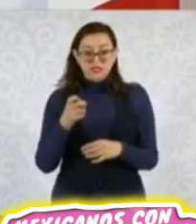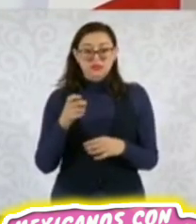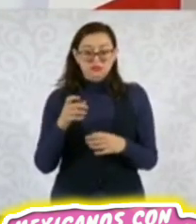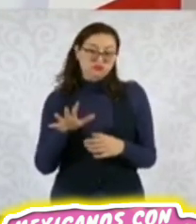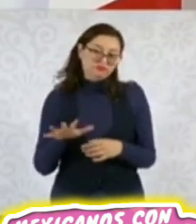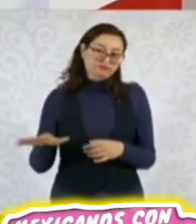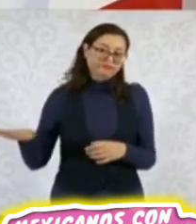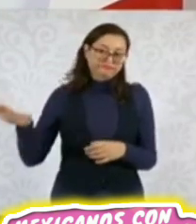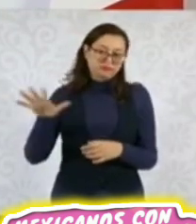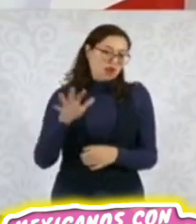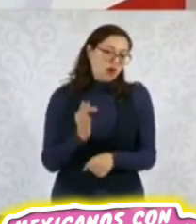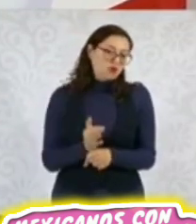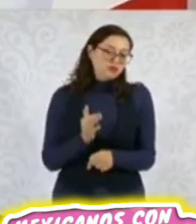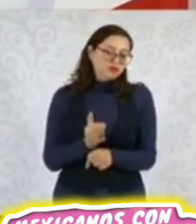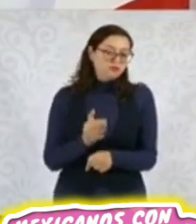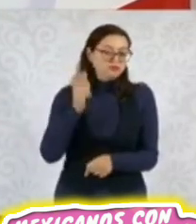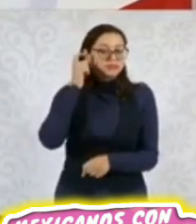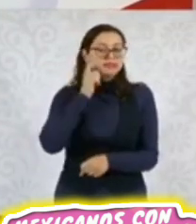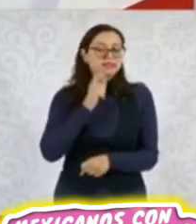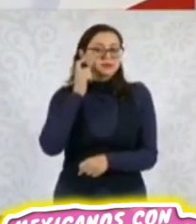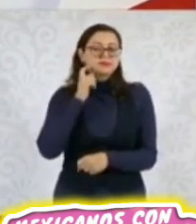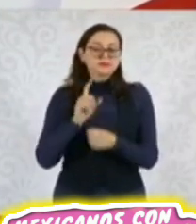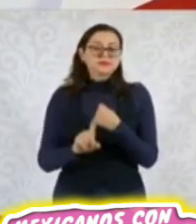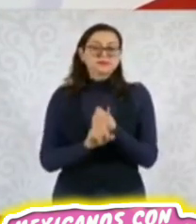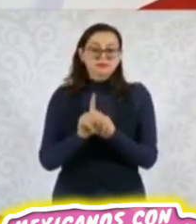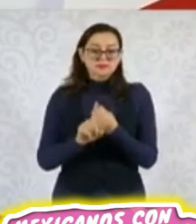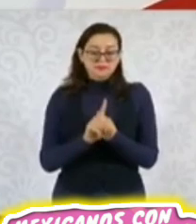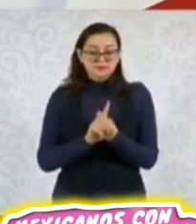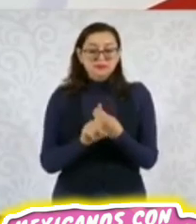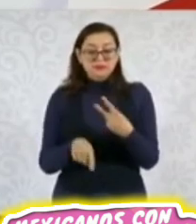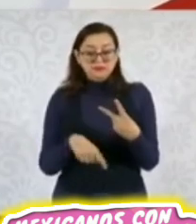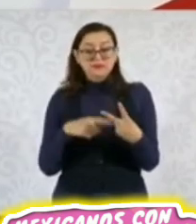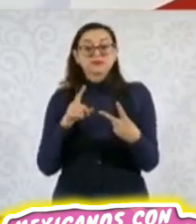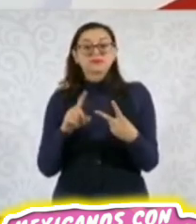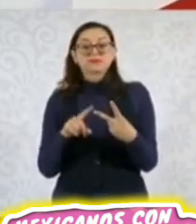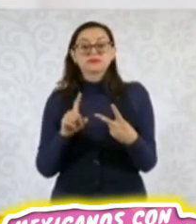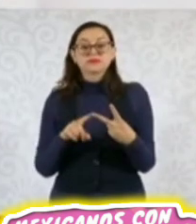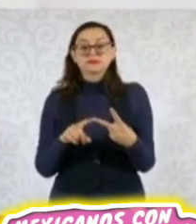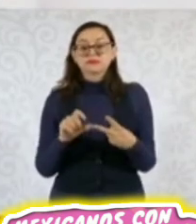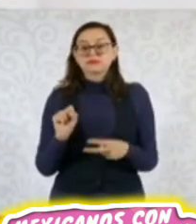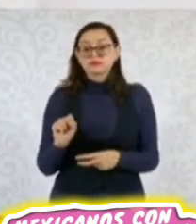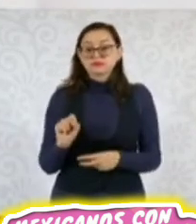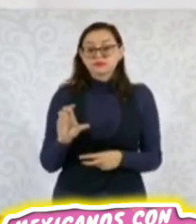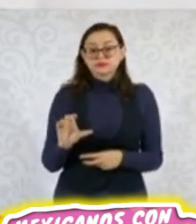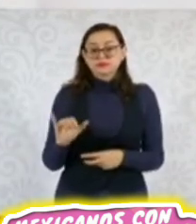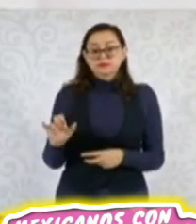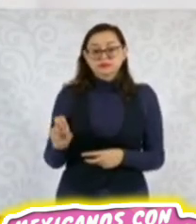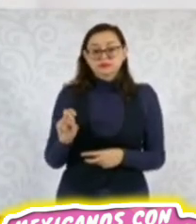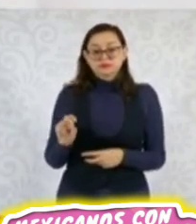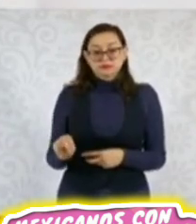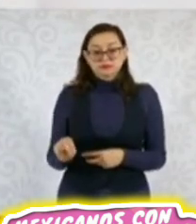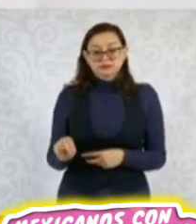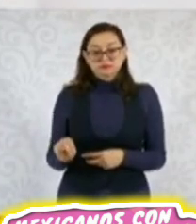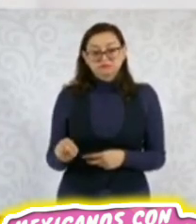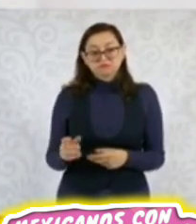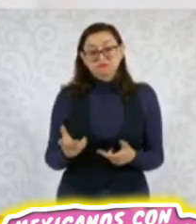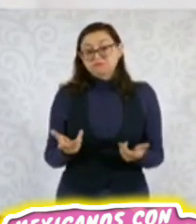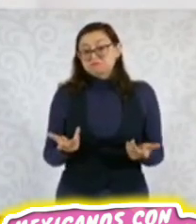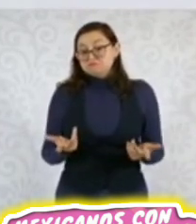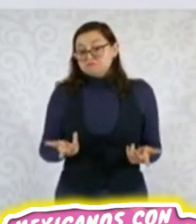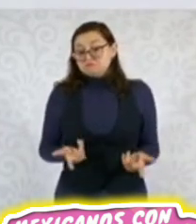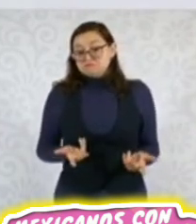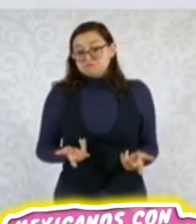hoy en Guerrero. Sobre el tema de la Suprema Corte, no